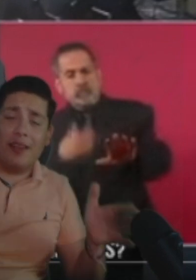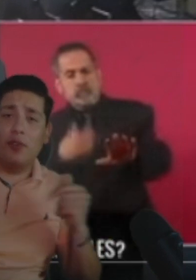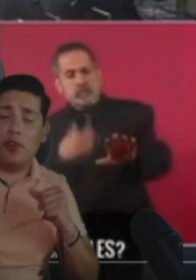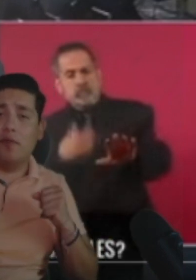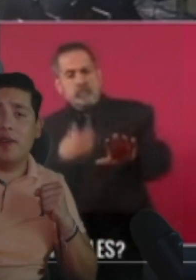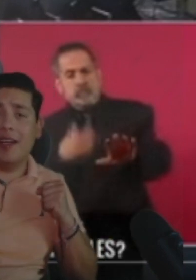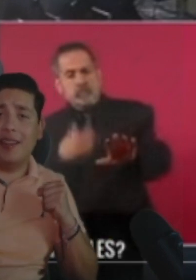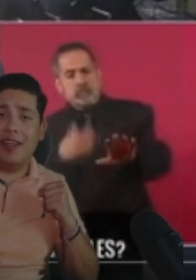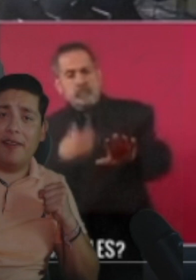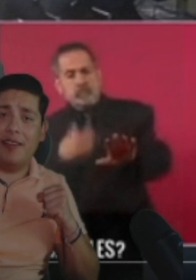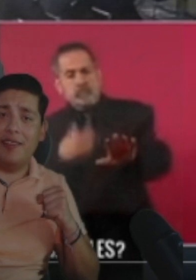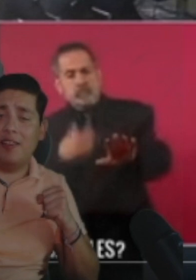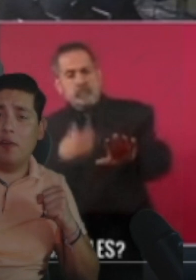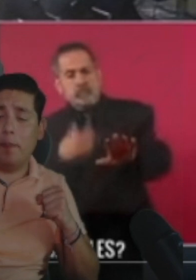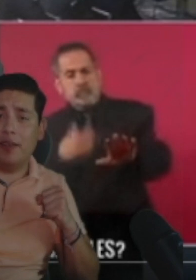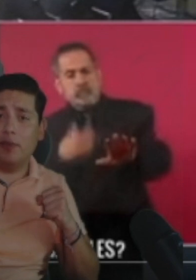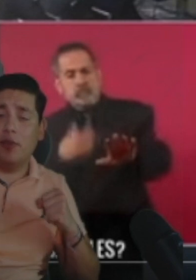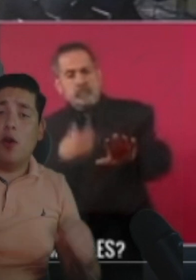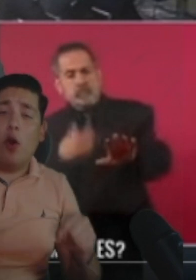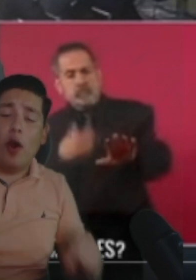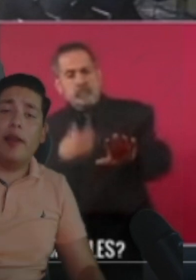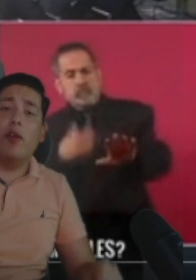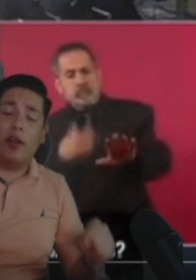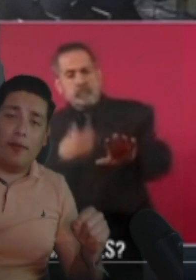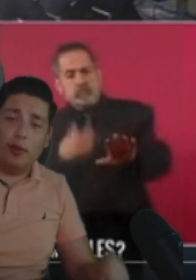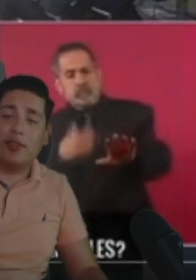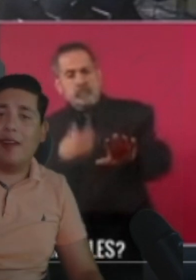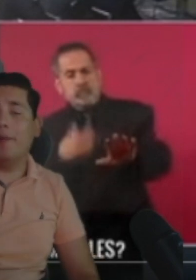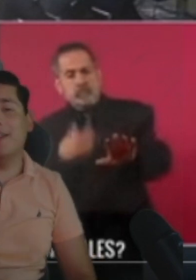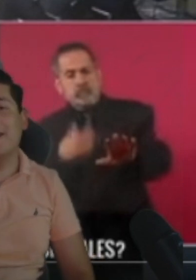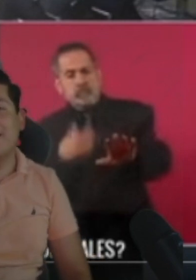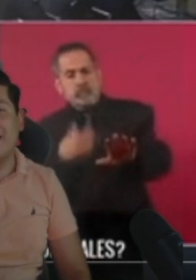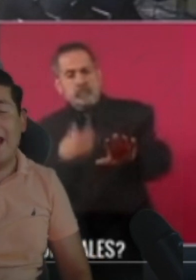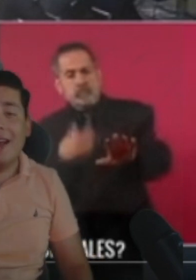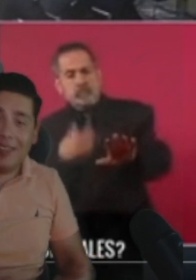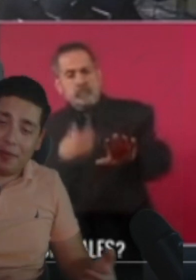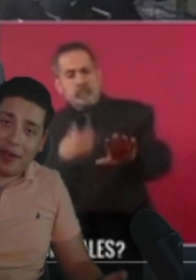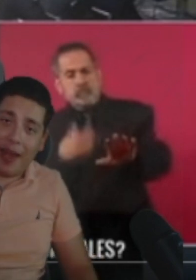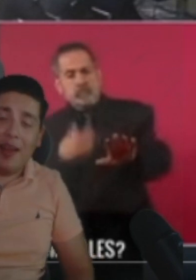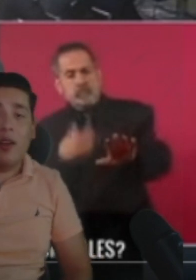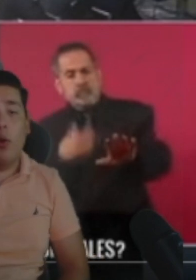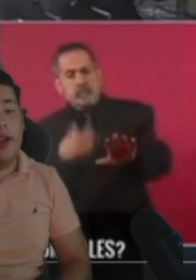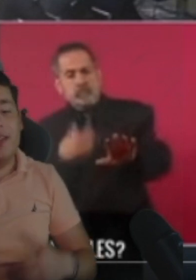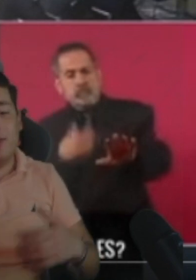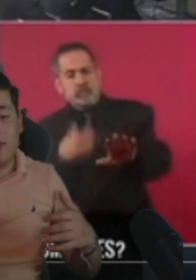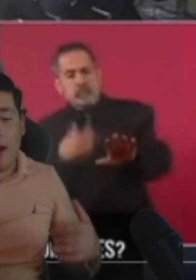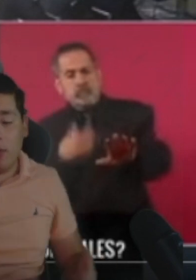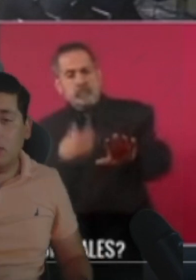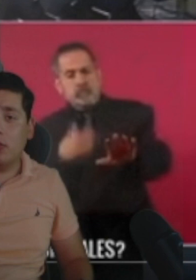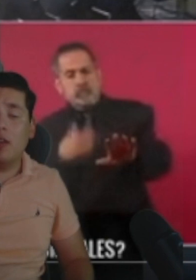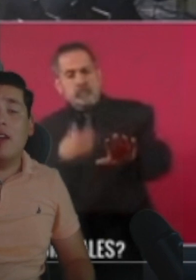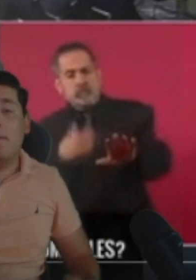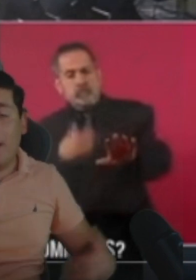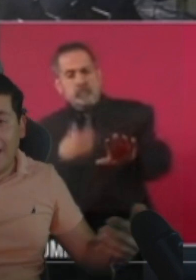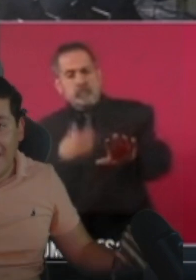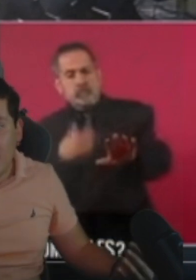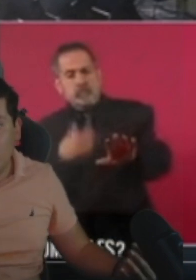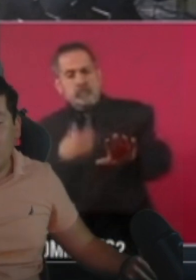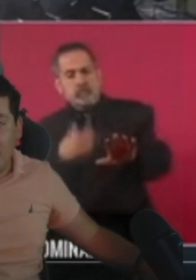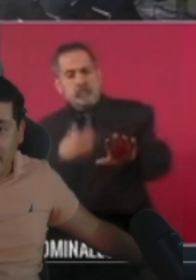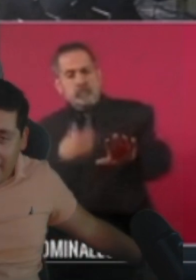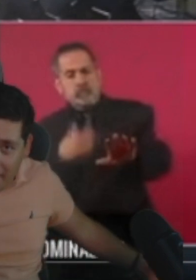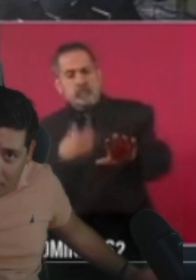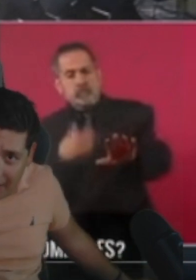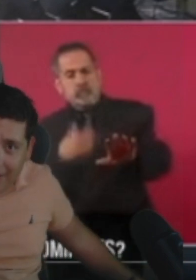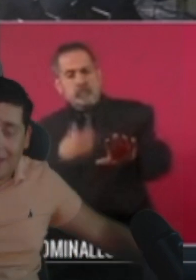es más falso que un billete de 25 pesos. Hoy lo que busca el presidente es terminar con estos abusos y para ello